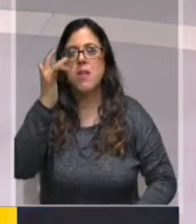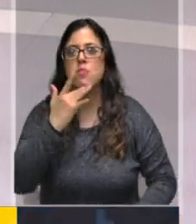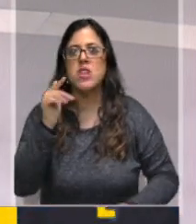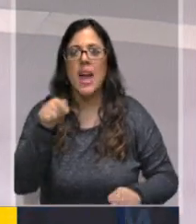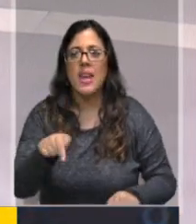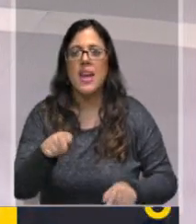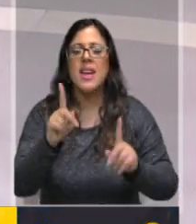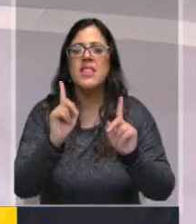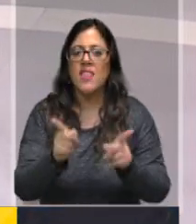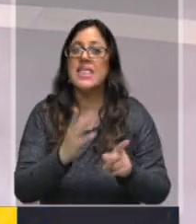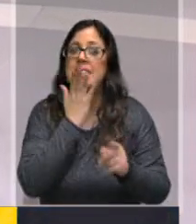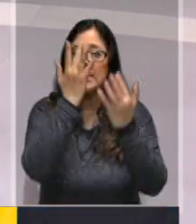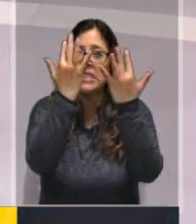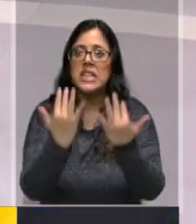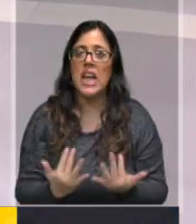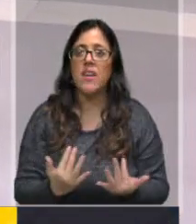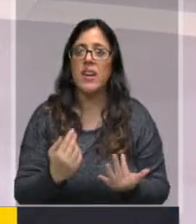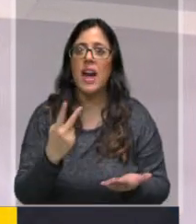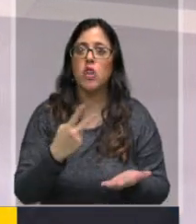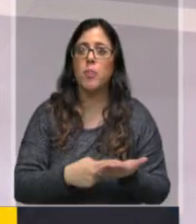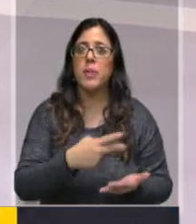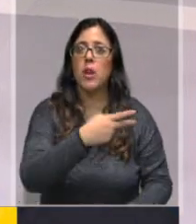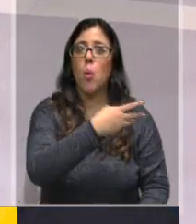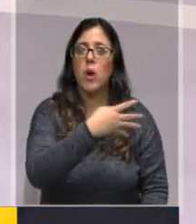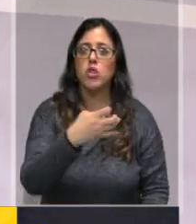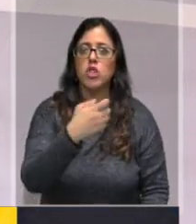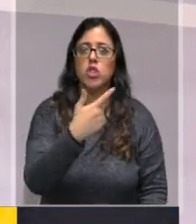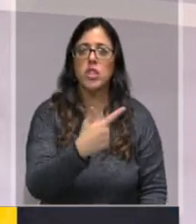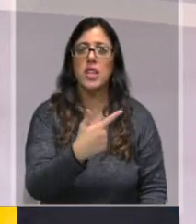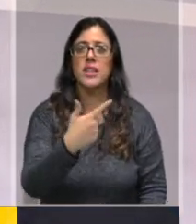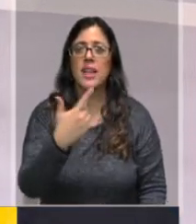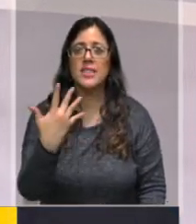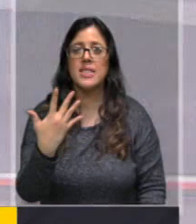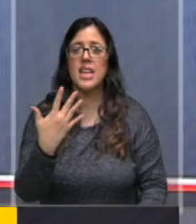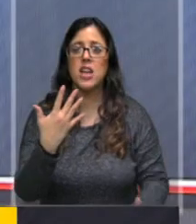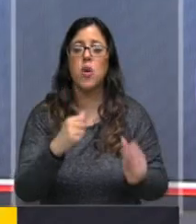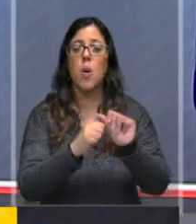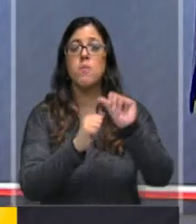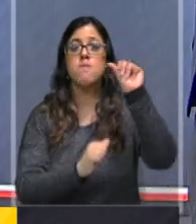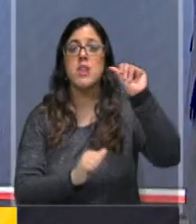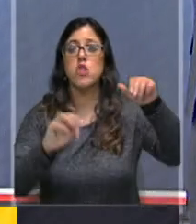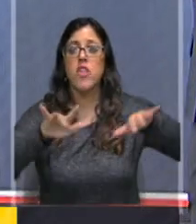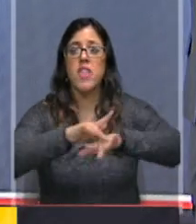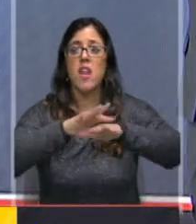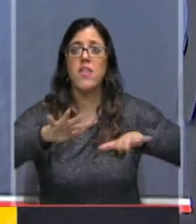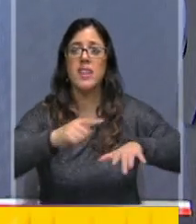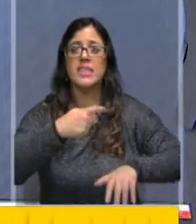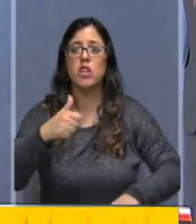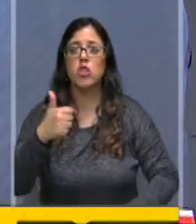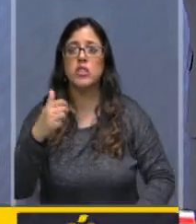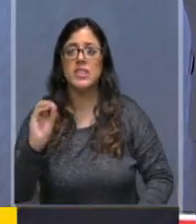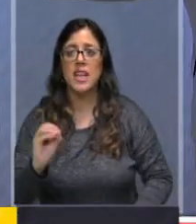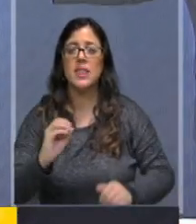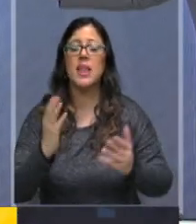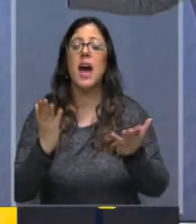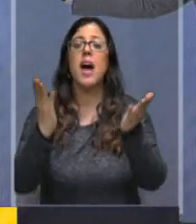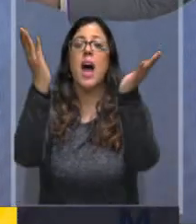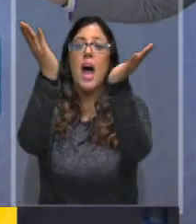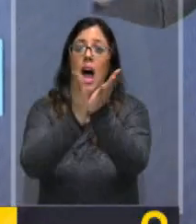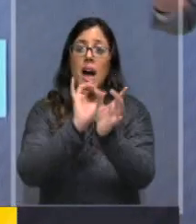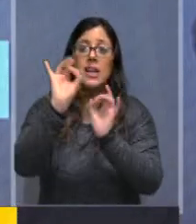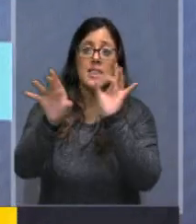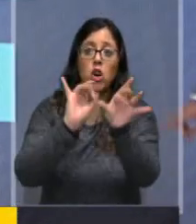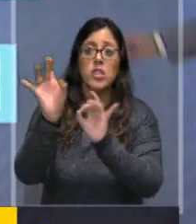ser nieve, a 2.475 metros sobre el nivel del mar, 160 milímetros, San José de Maipo, que ya es más o menos la cota